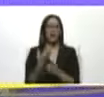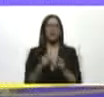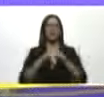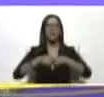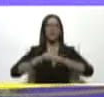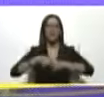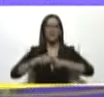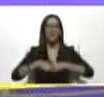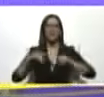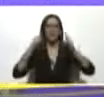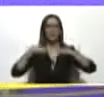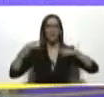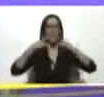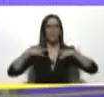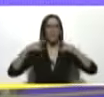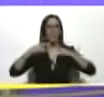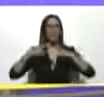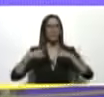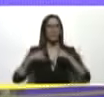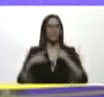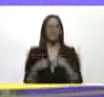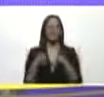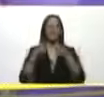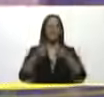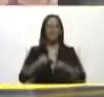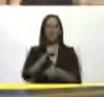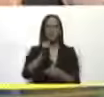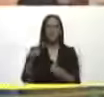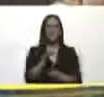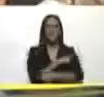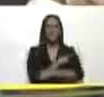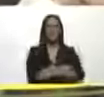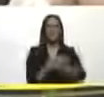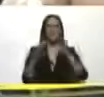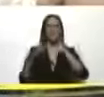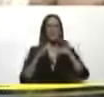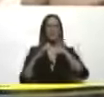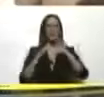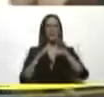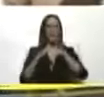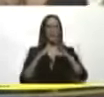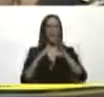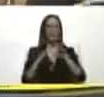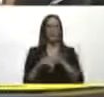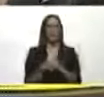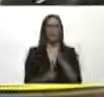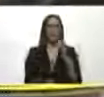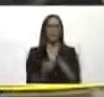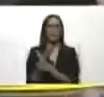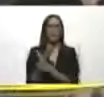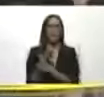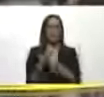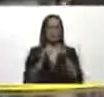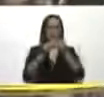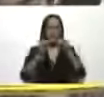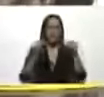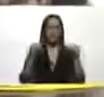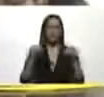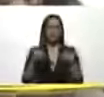y estos campamentos y les entrego a ustedes el poder comunicacional de creación de